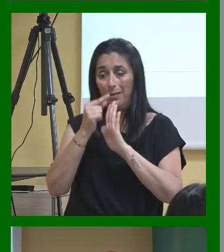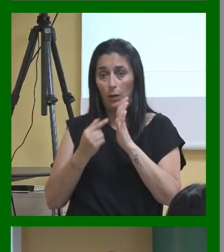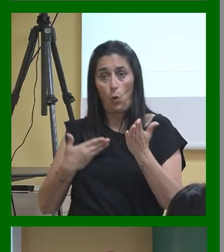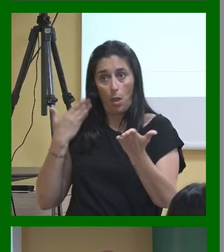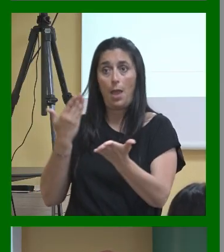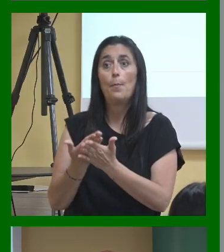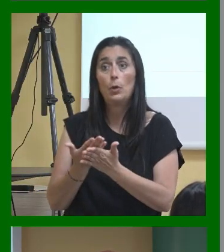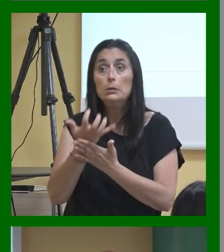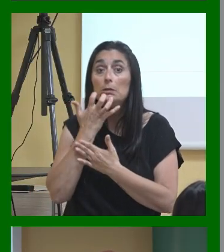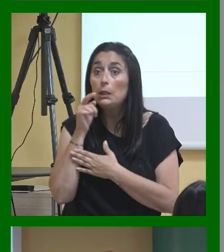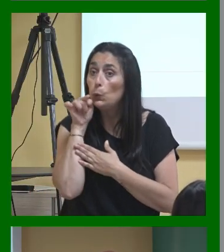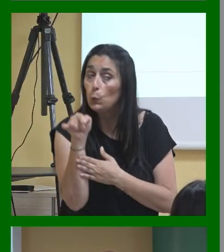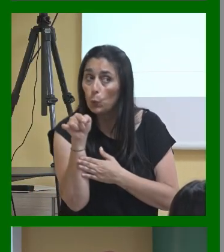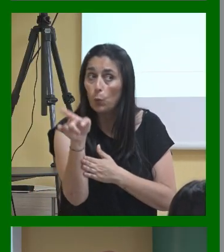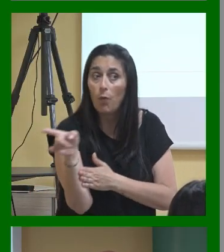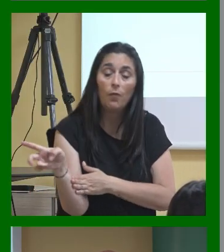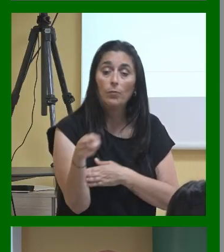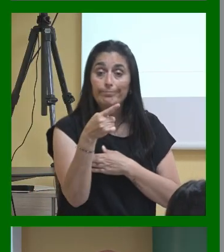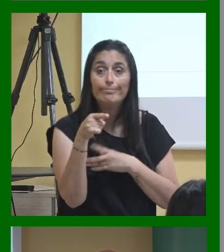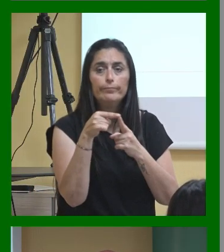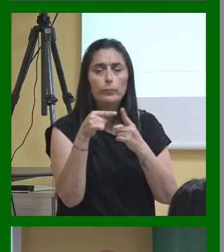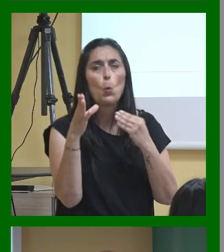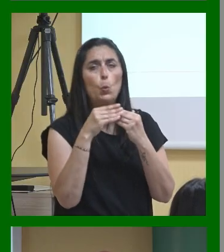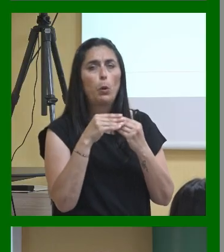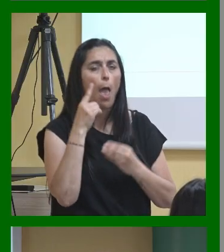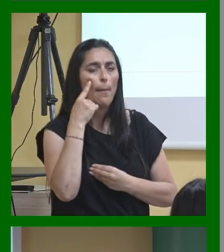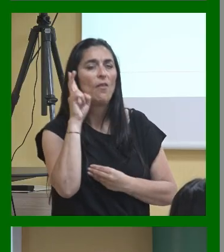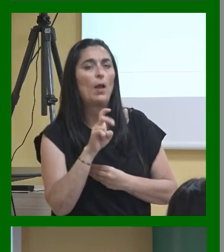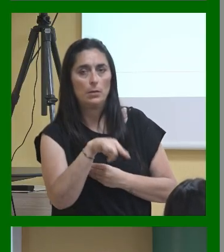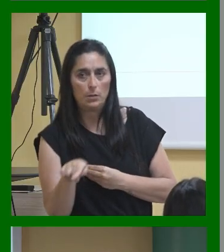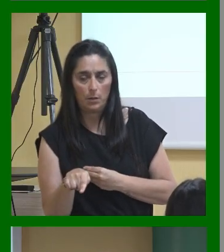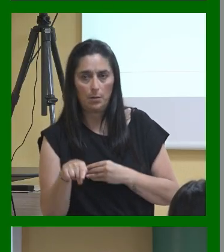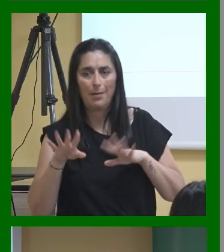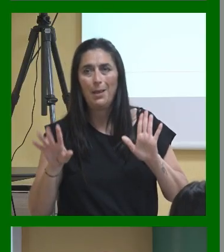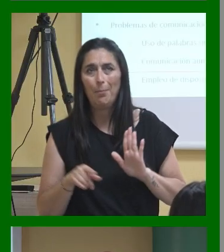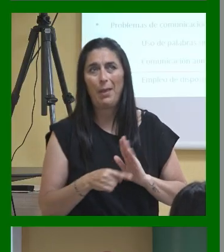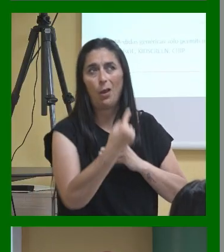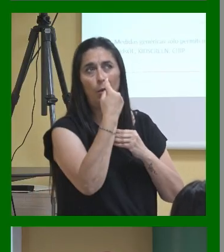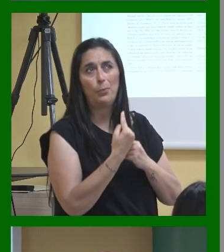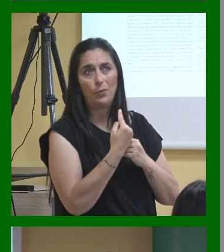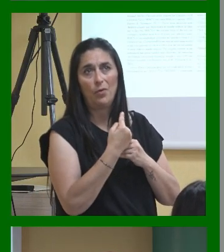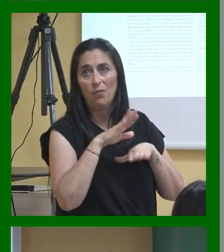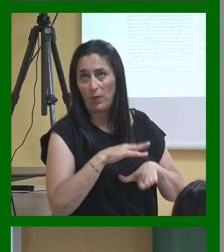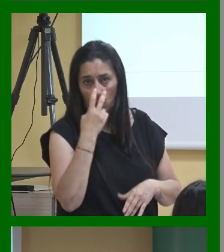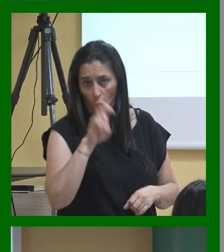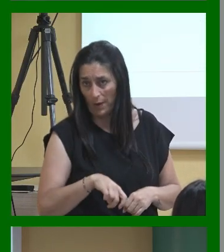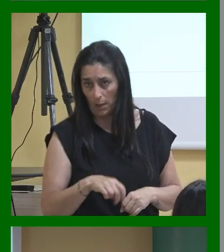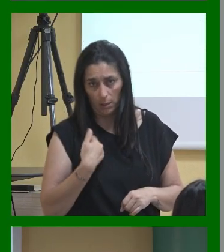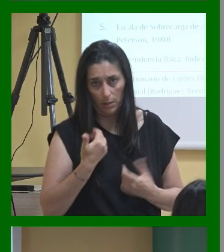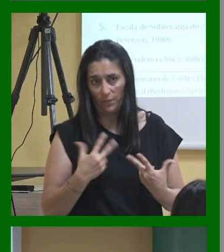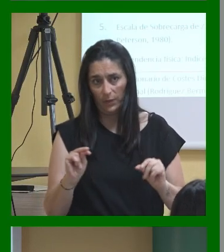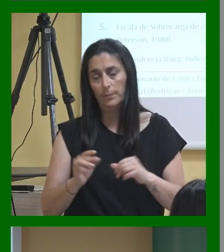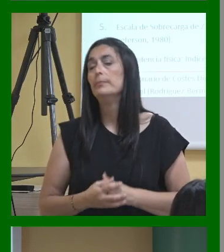cuando vayas puedas utilizarlo de cara a ver si sirven. Pero la teoría clásica de los ítems, fiabilidad y validez no vale. Y termino ya.